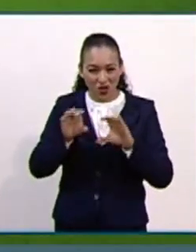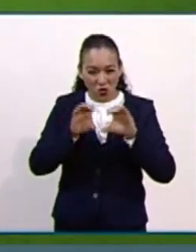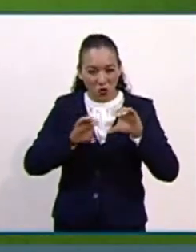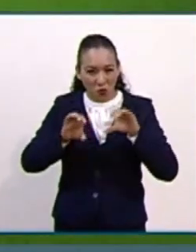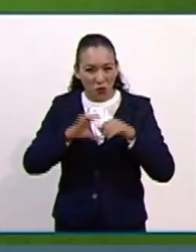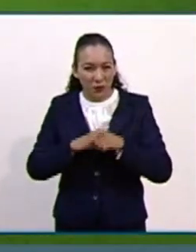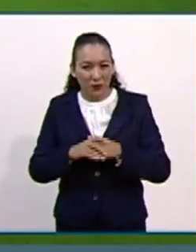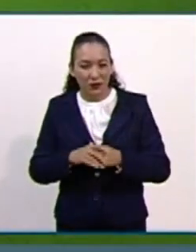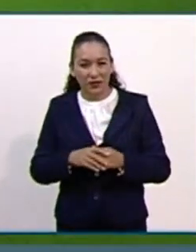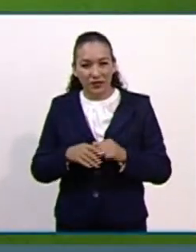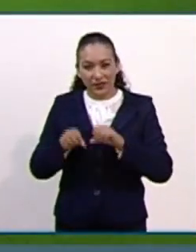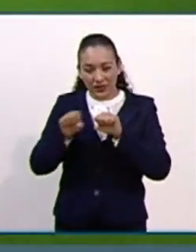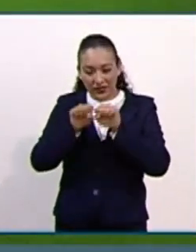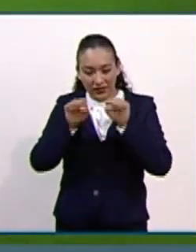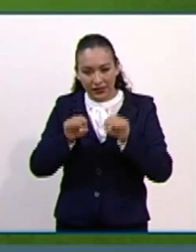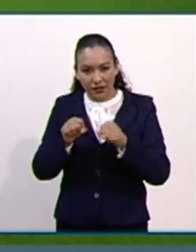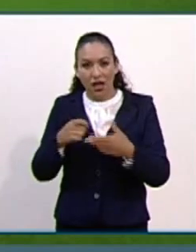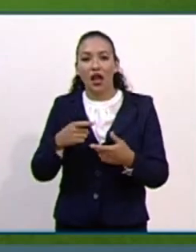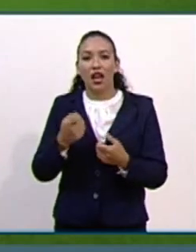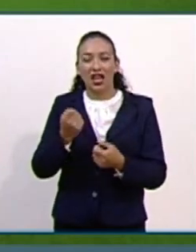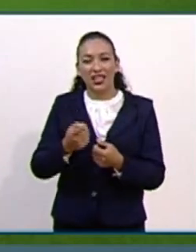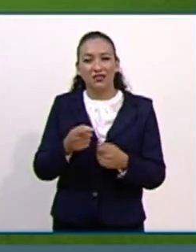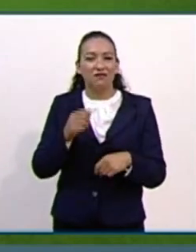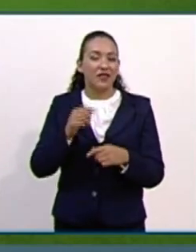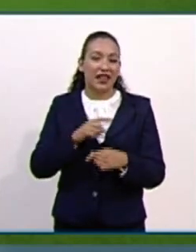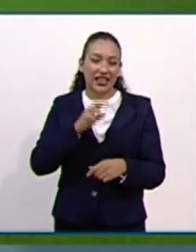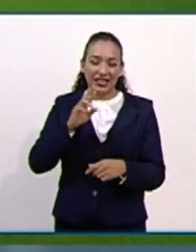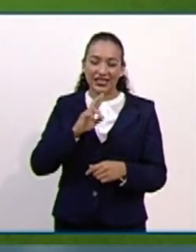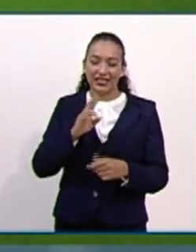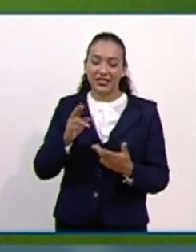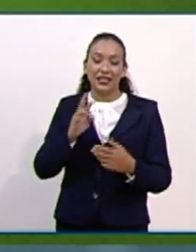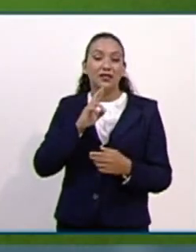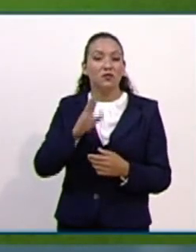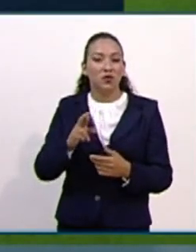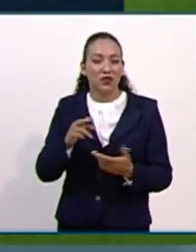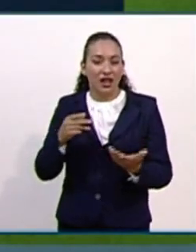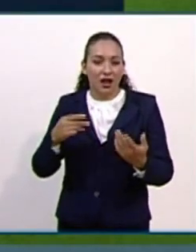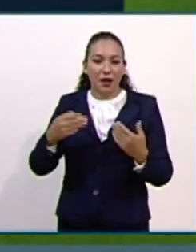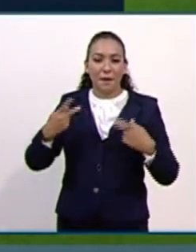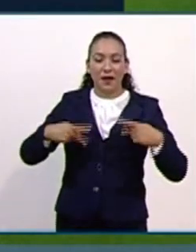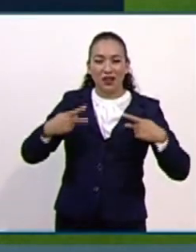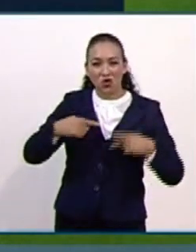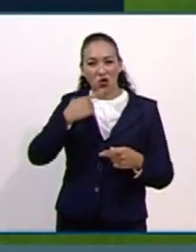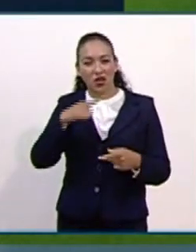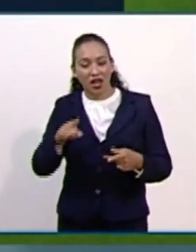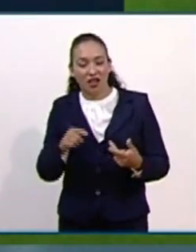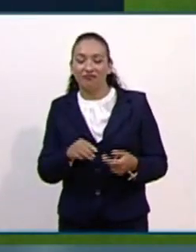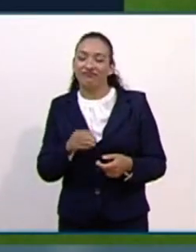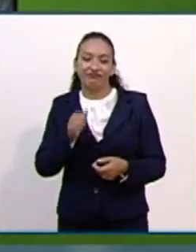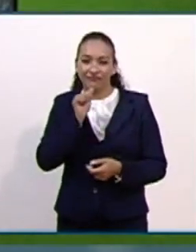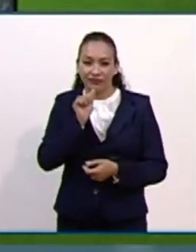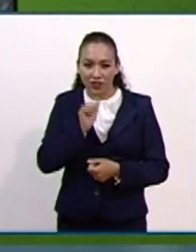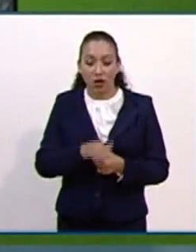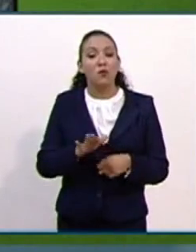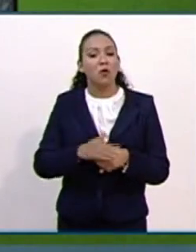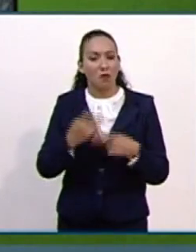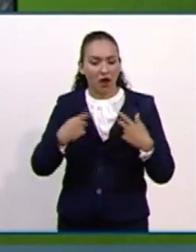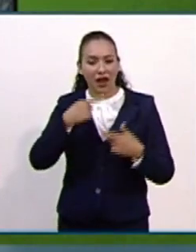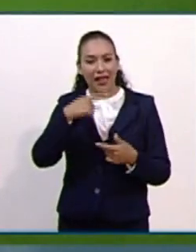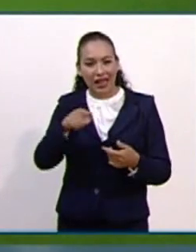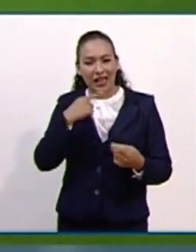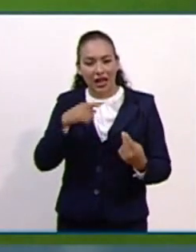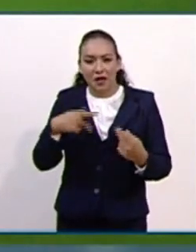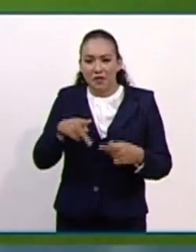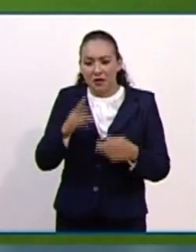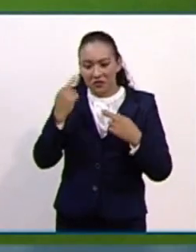integrantes, la impunidad se mantiene, pese a las denuncias formales que se han presentado. Indicó que como resultado